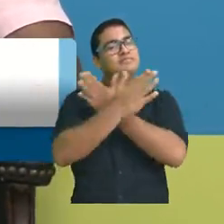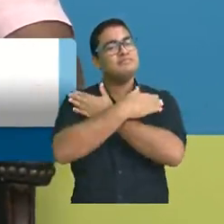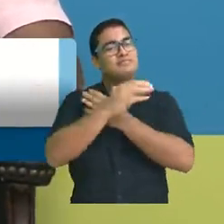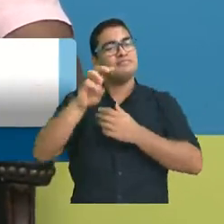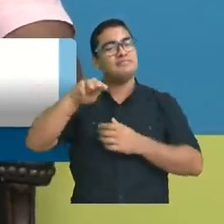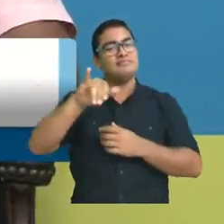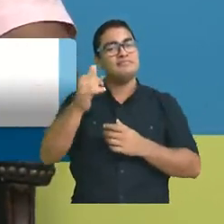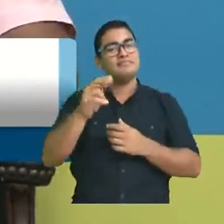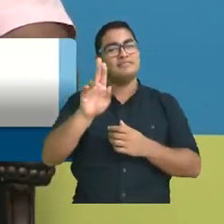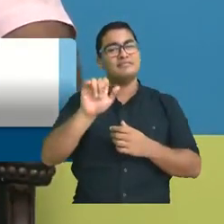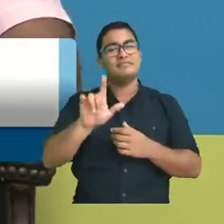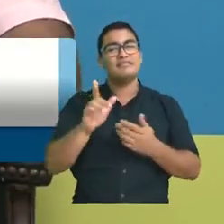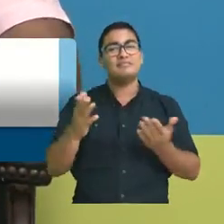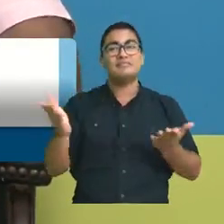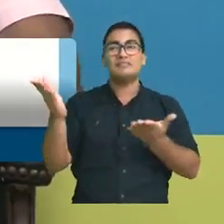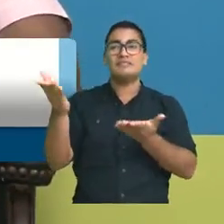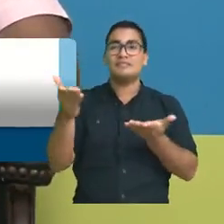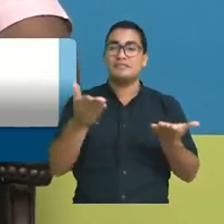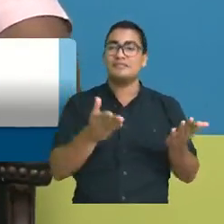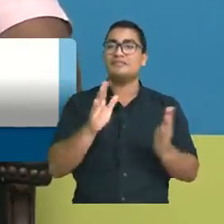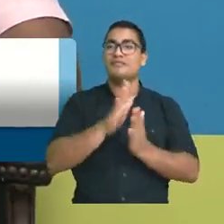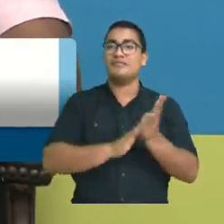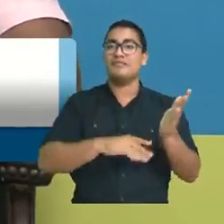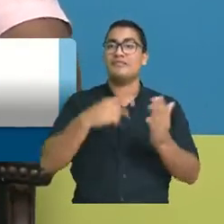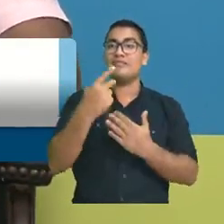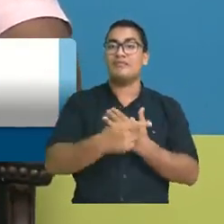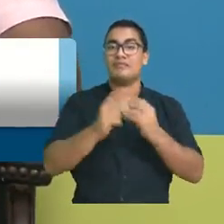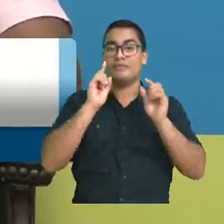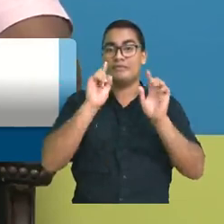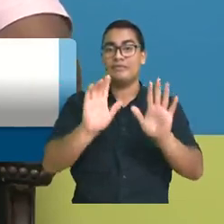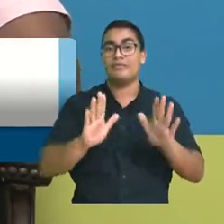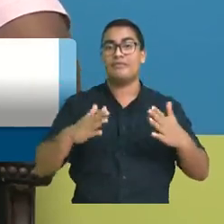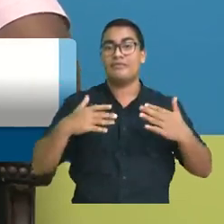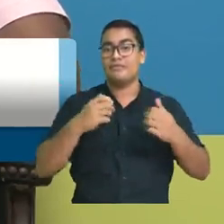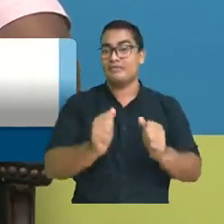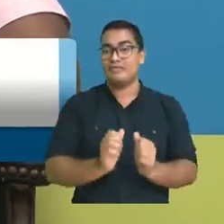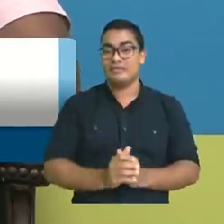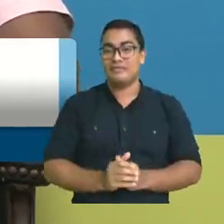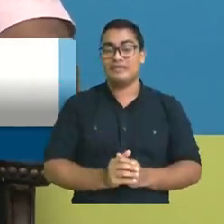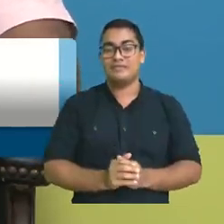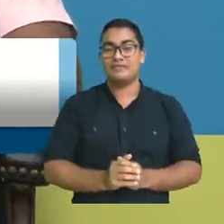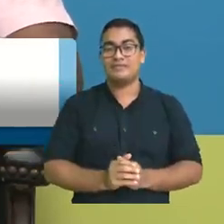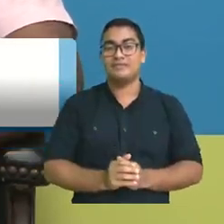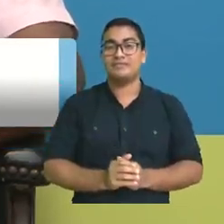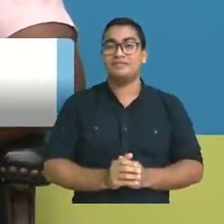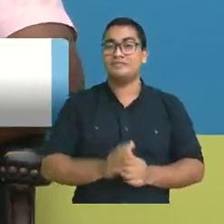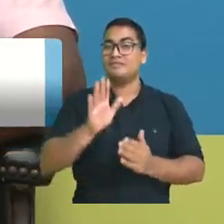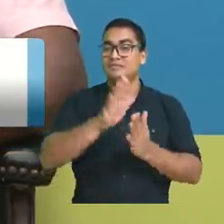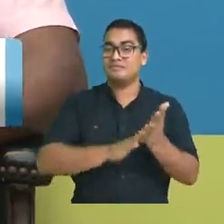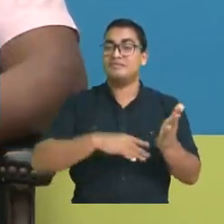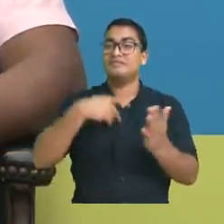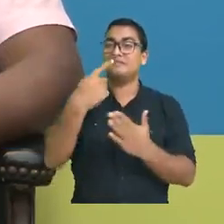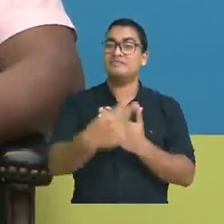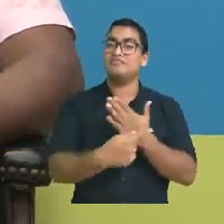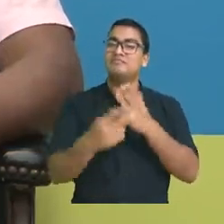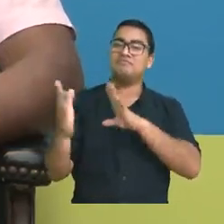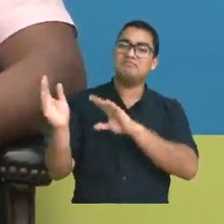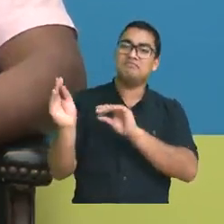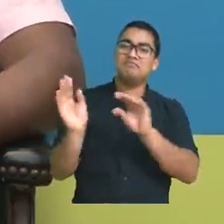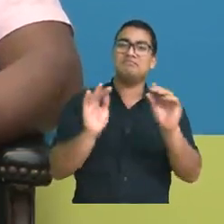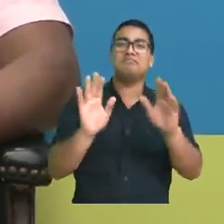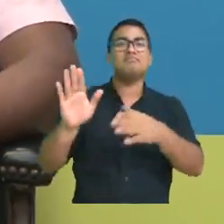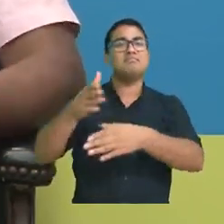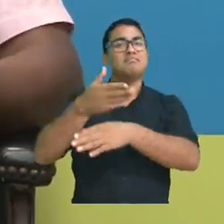Miguel Carranza Mena y les doy la bienvenida a un programa más de Prevenir es Salud. Un programa donde conversamos sobre los